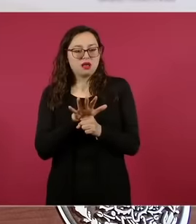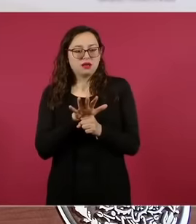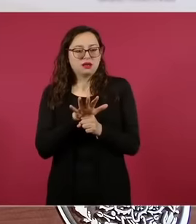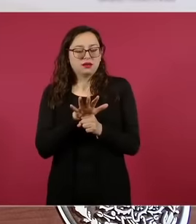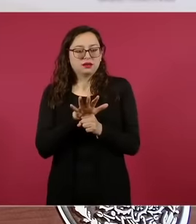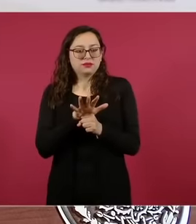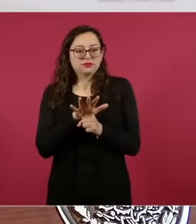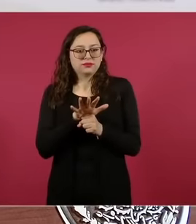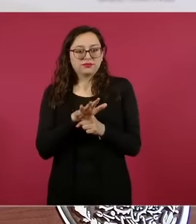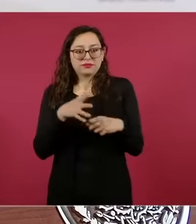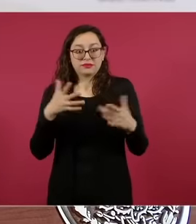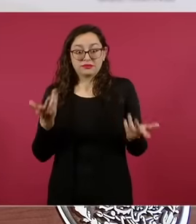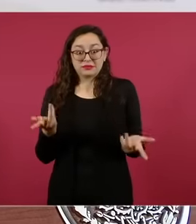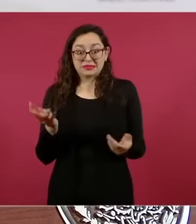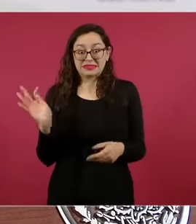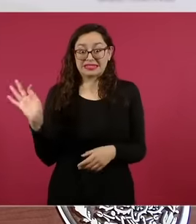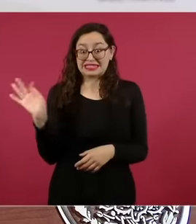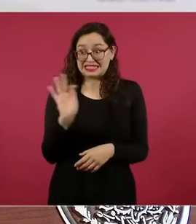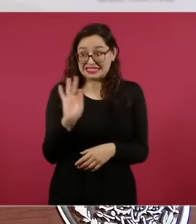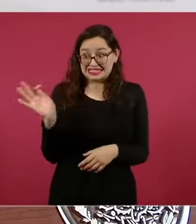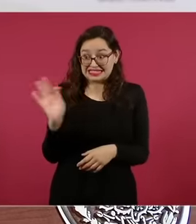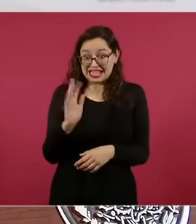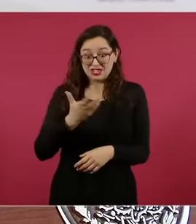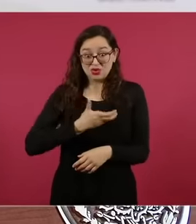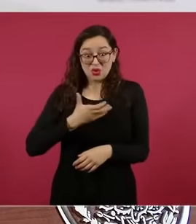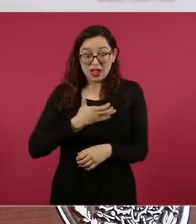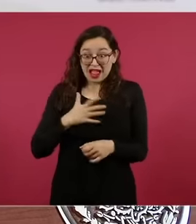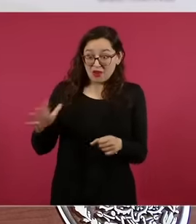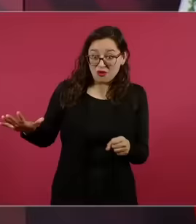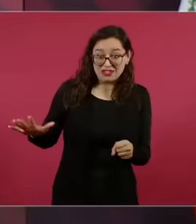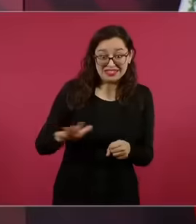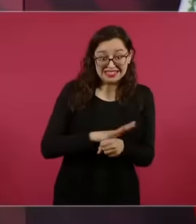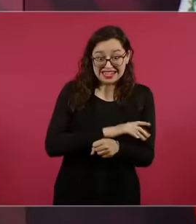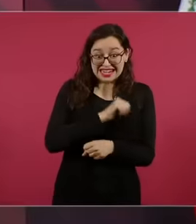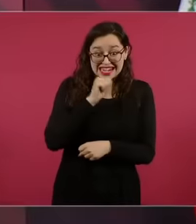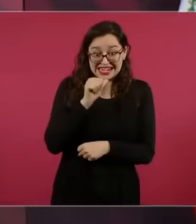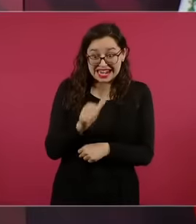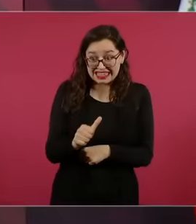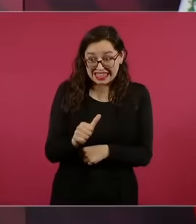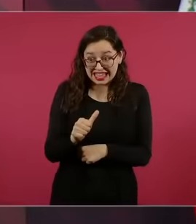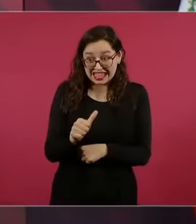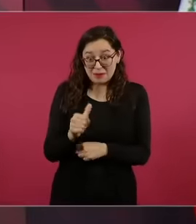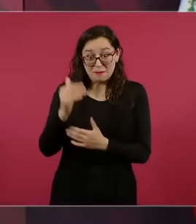el que no llenáramos el Zócalo. Porque ese día